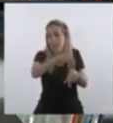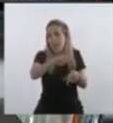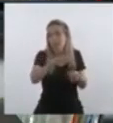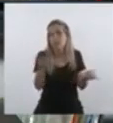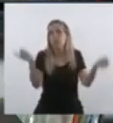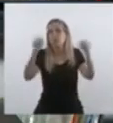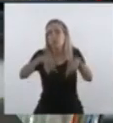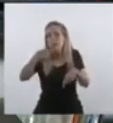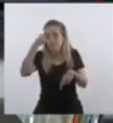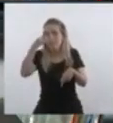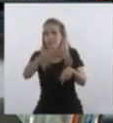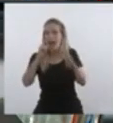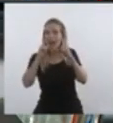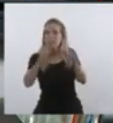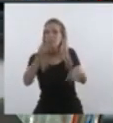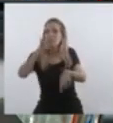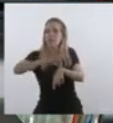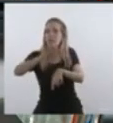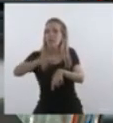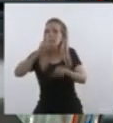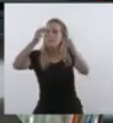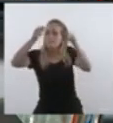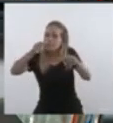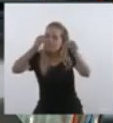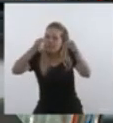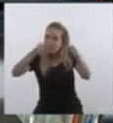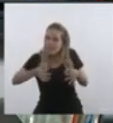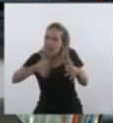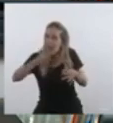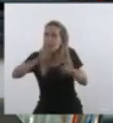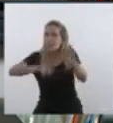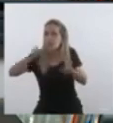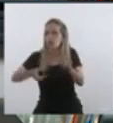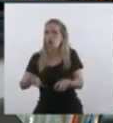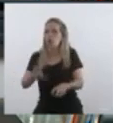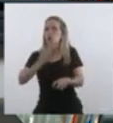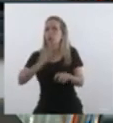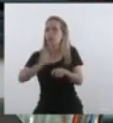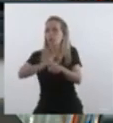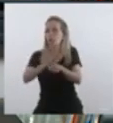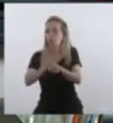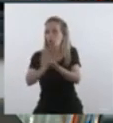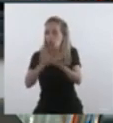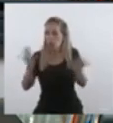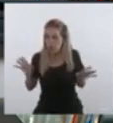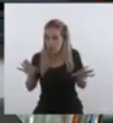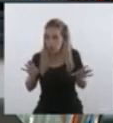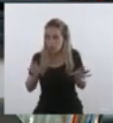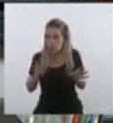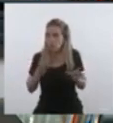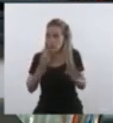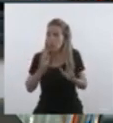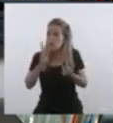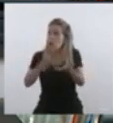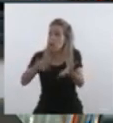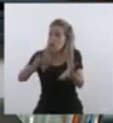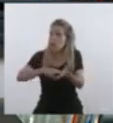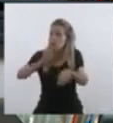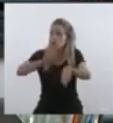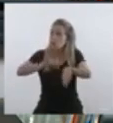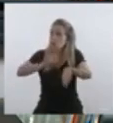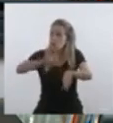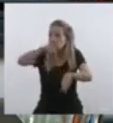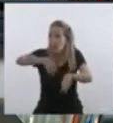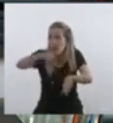reservarse para la atención del COVID. En un momento, insisto, donde